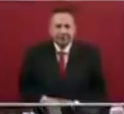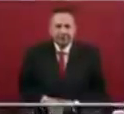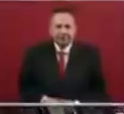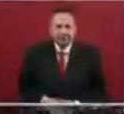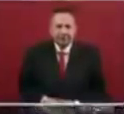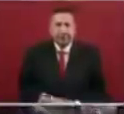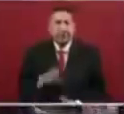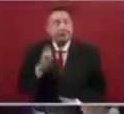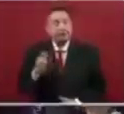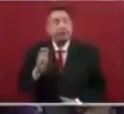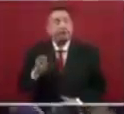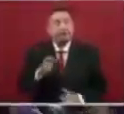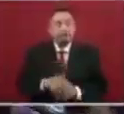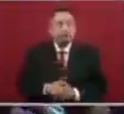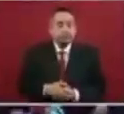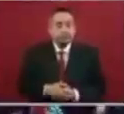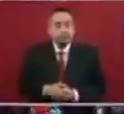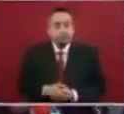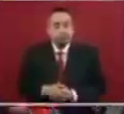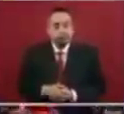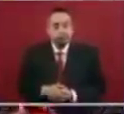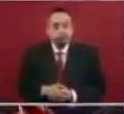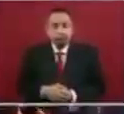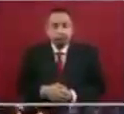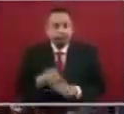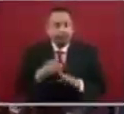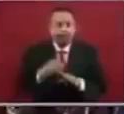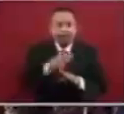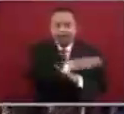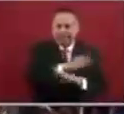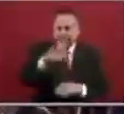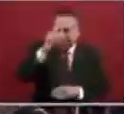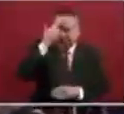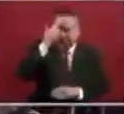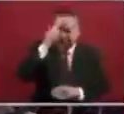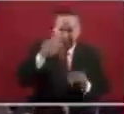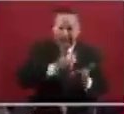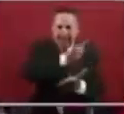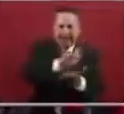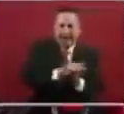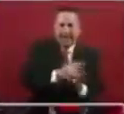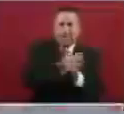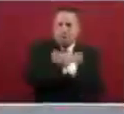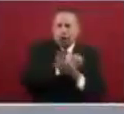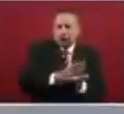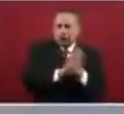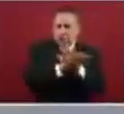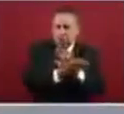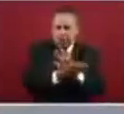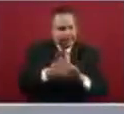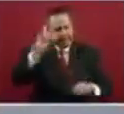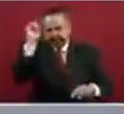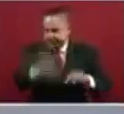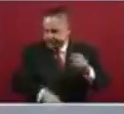Ya se canceló la mal llamada reforma educativa.